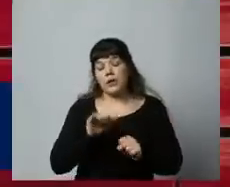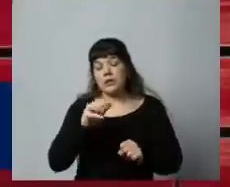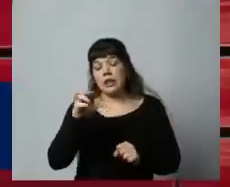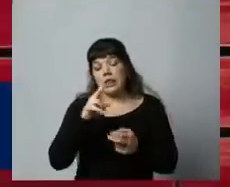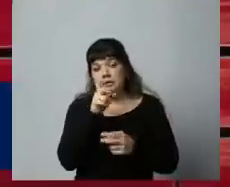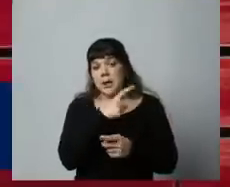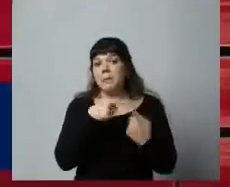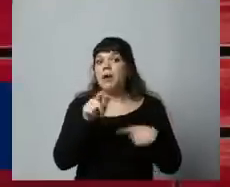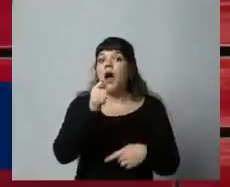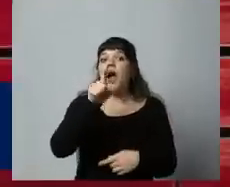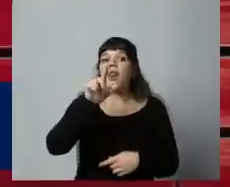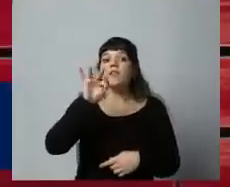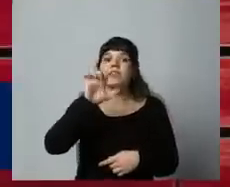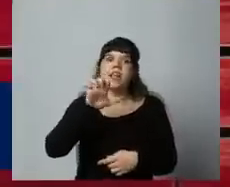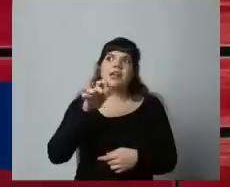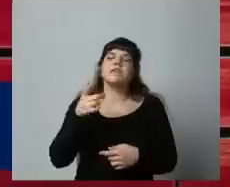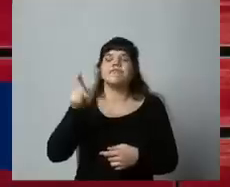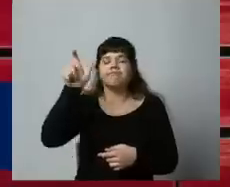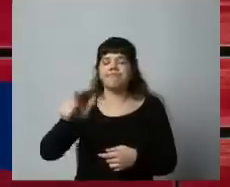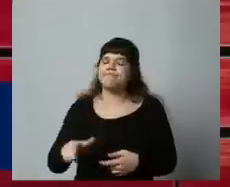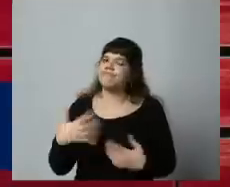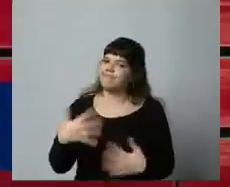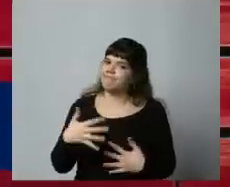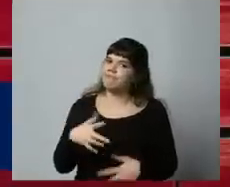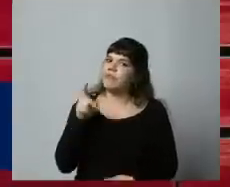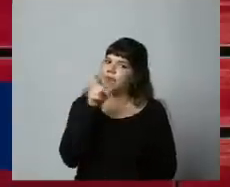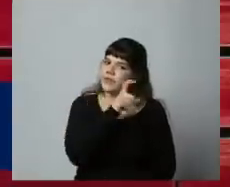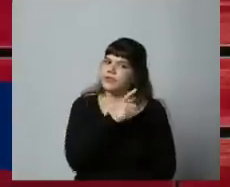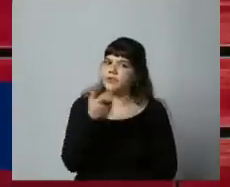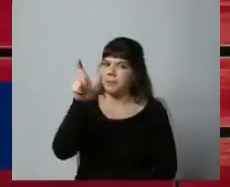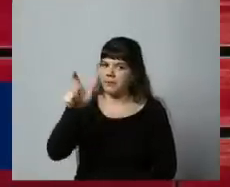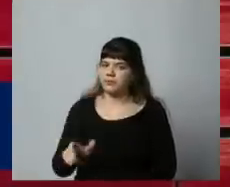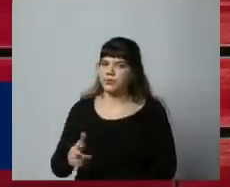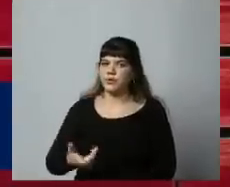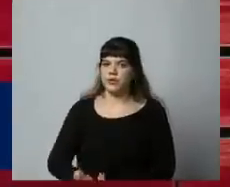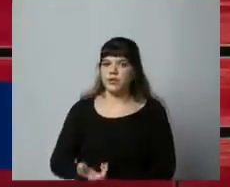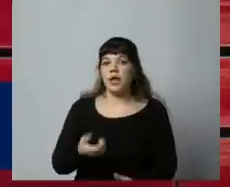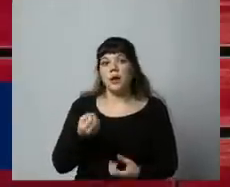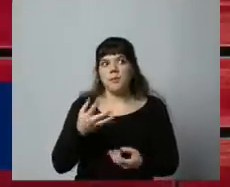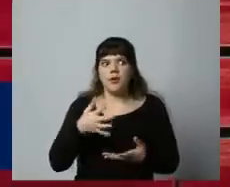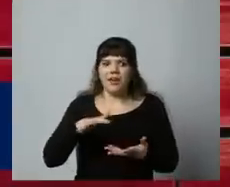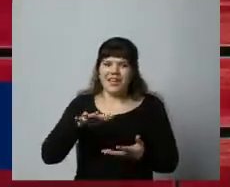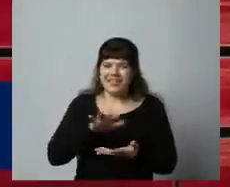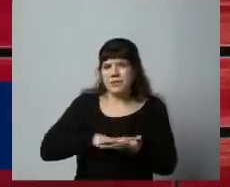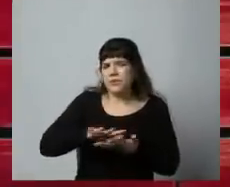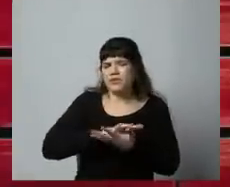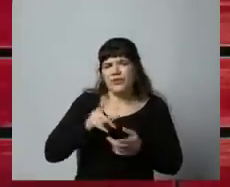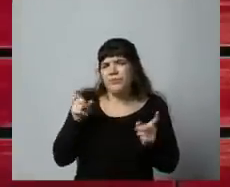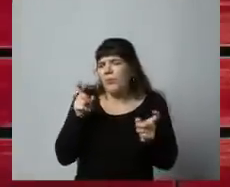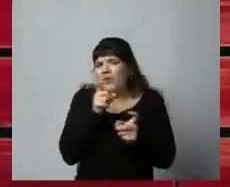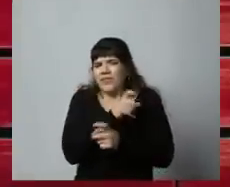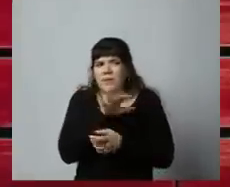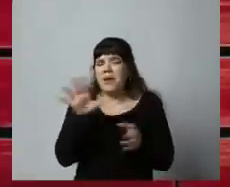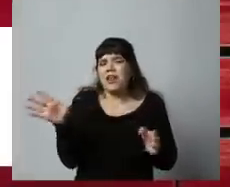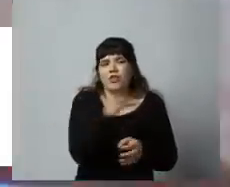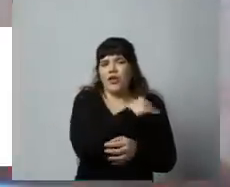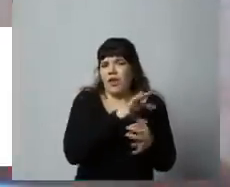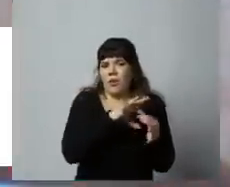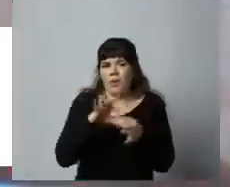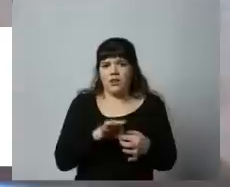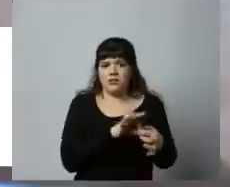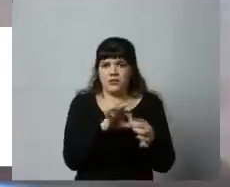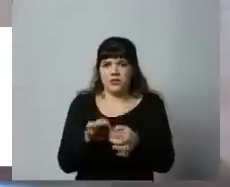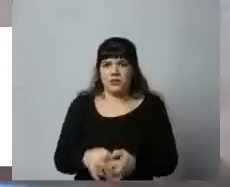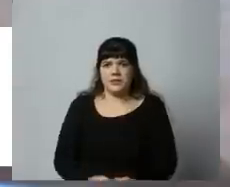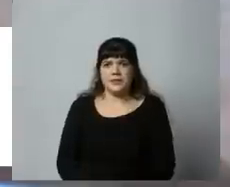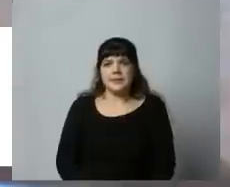persona dura no qu yo creo que que el panorama es complejo también para la coalición coincido completamente contigo